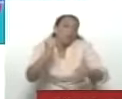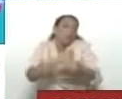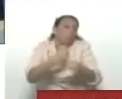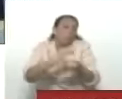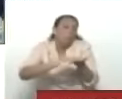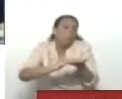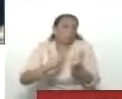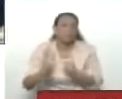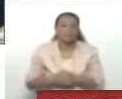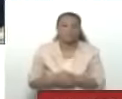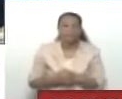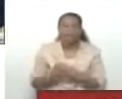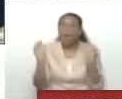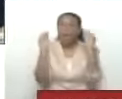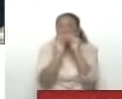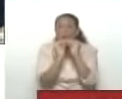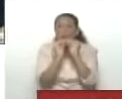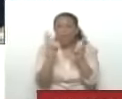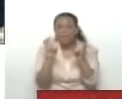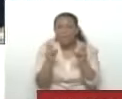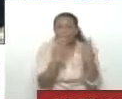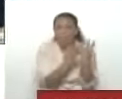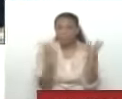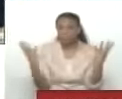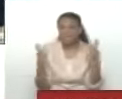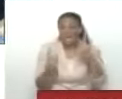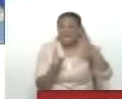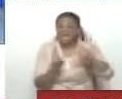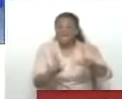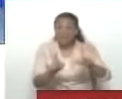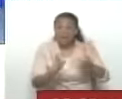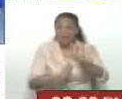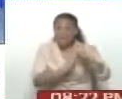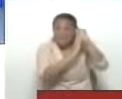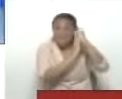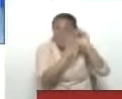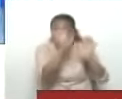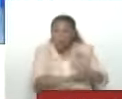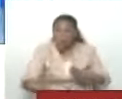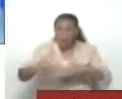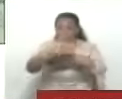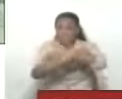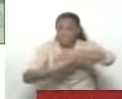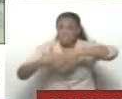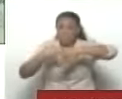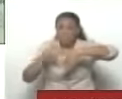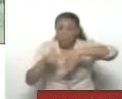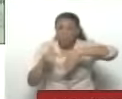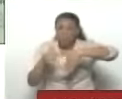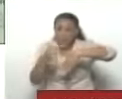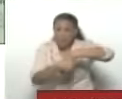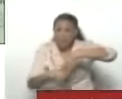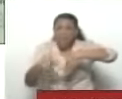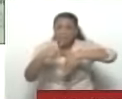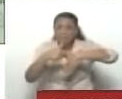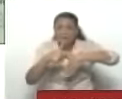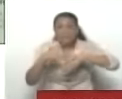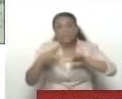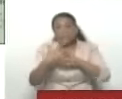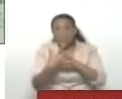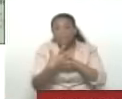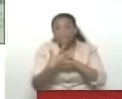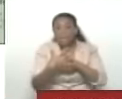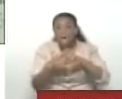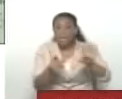propósito de los puntos en común, aquí están algunas de las fotografías de líderes de nuestra región por este hecho que sucedió en